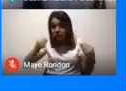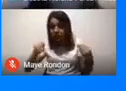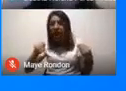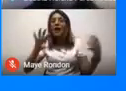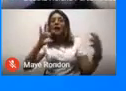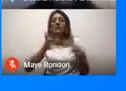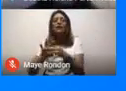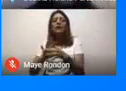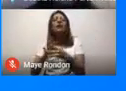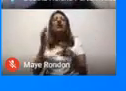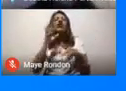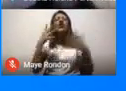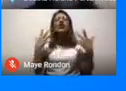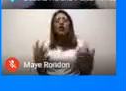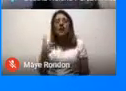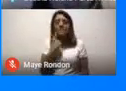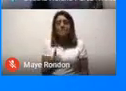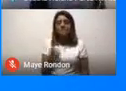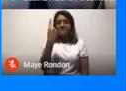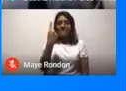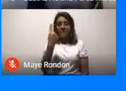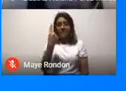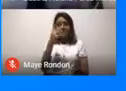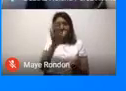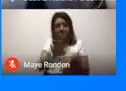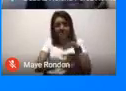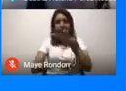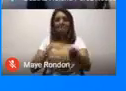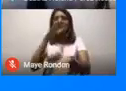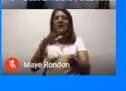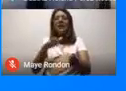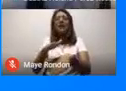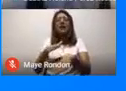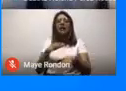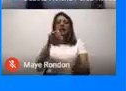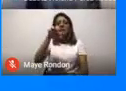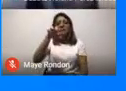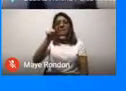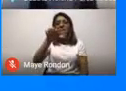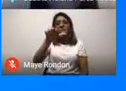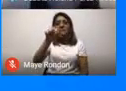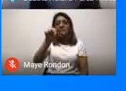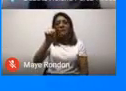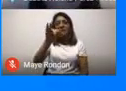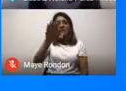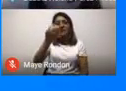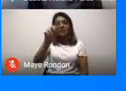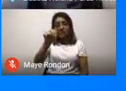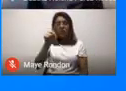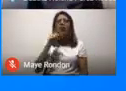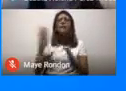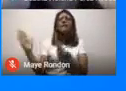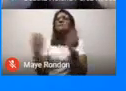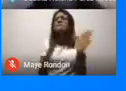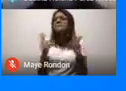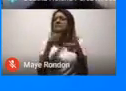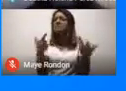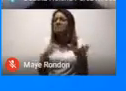partimos de un primer gran paso que se llama la planificación, que la planificación me